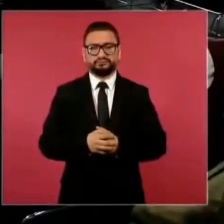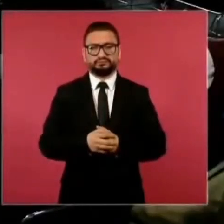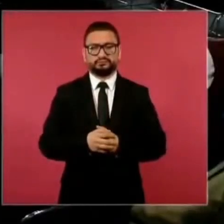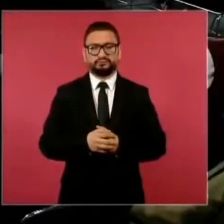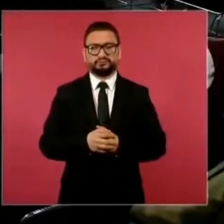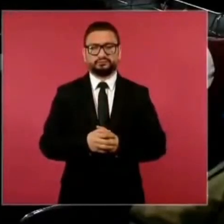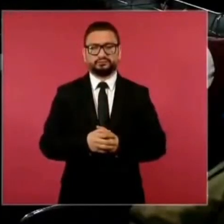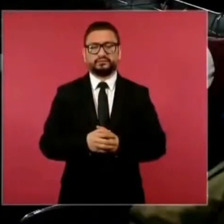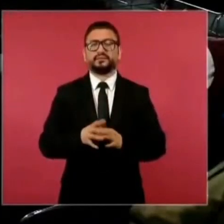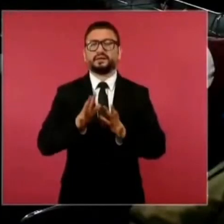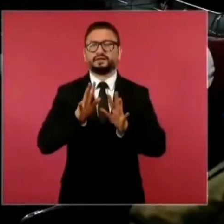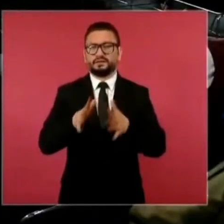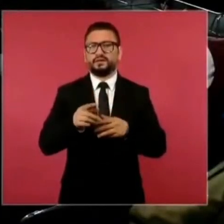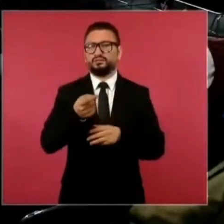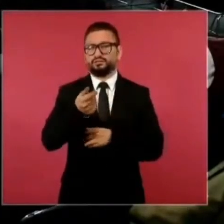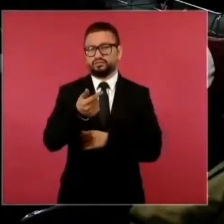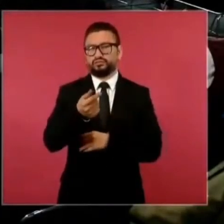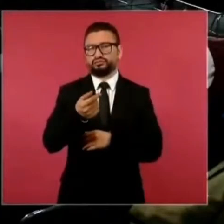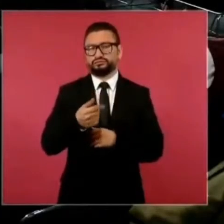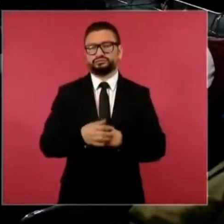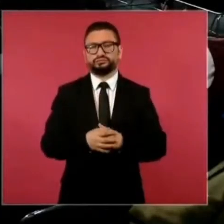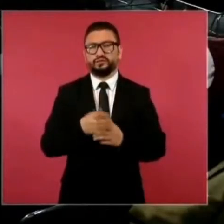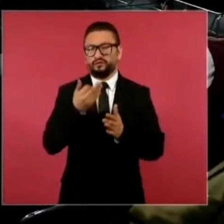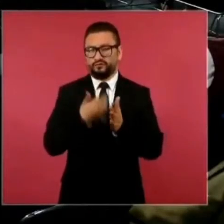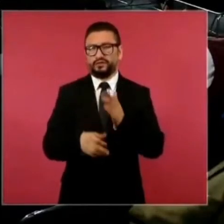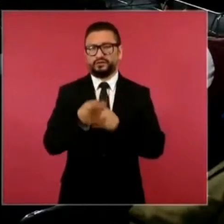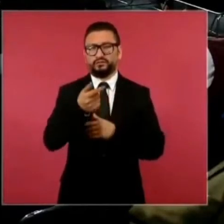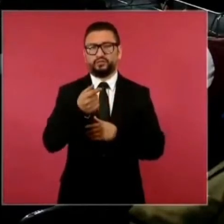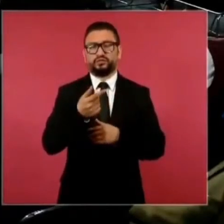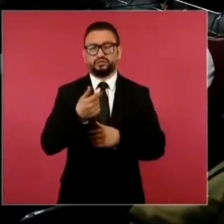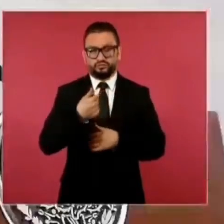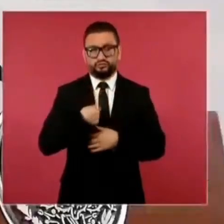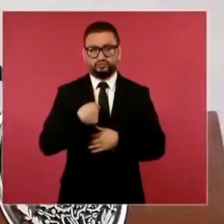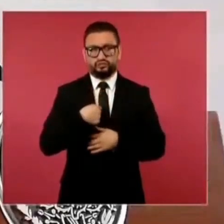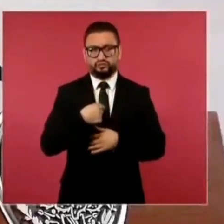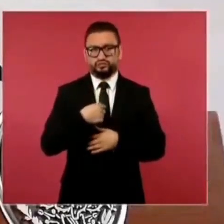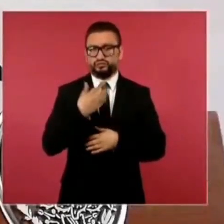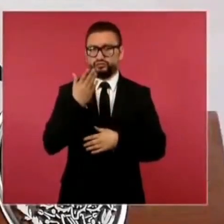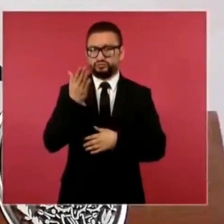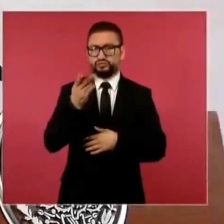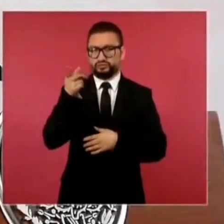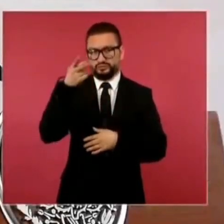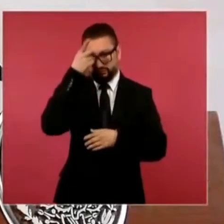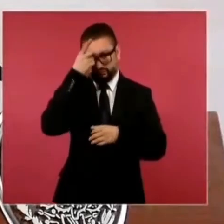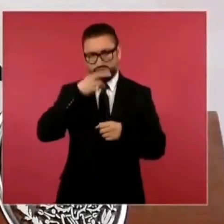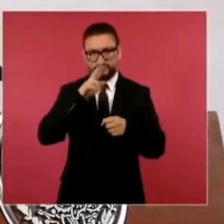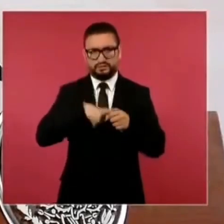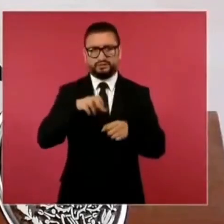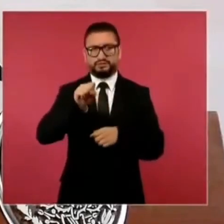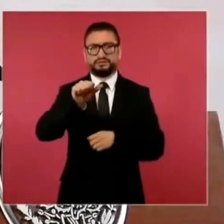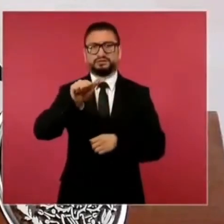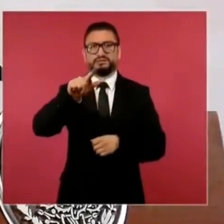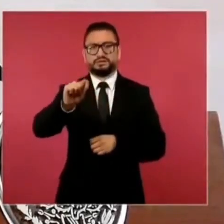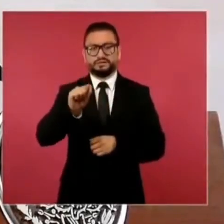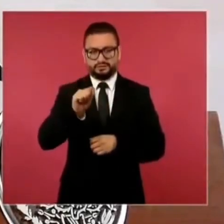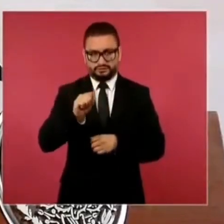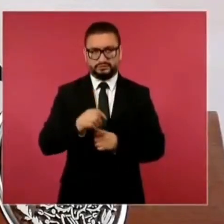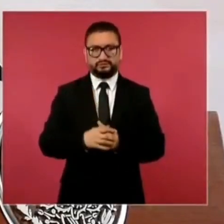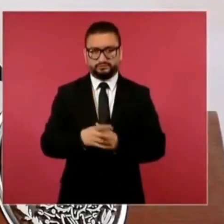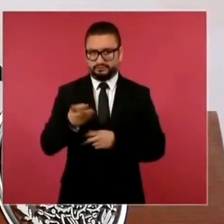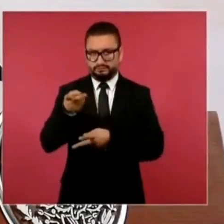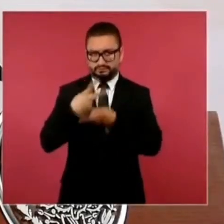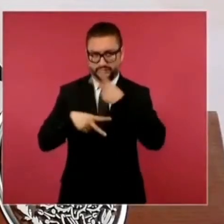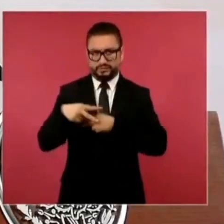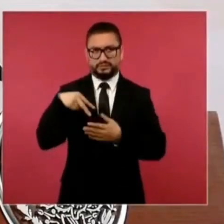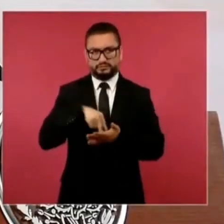poco. ¿Cuánto sería? Le voy a pedir al director del SAT que